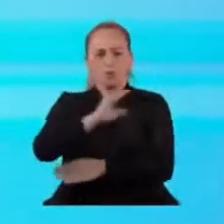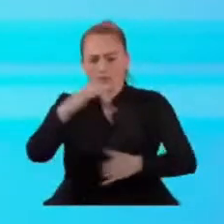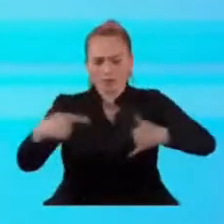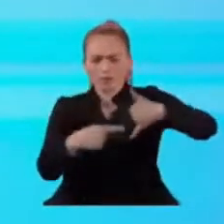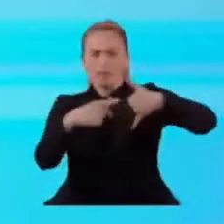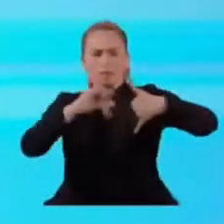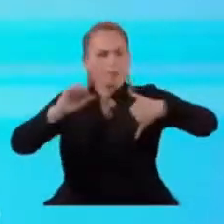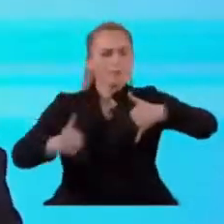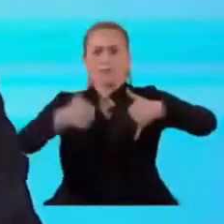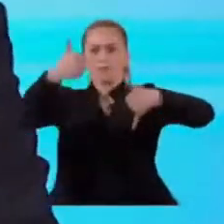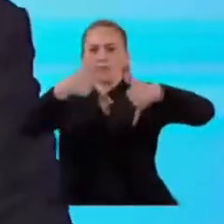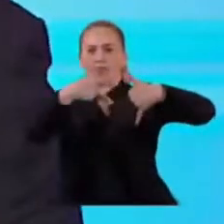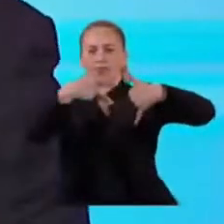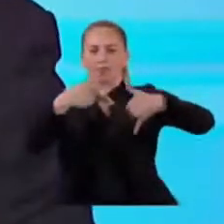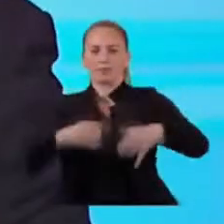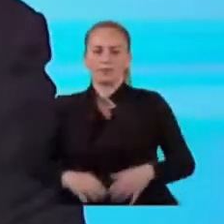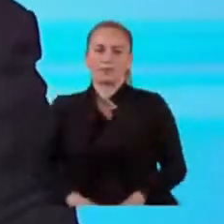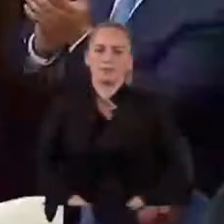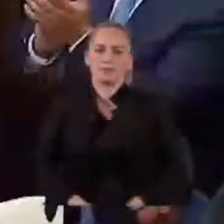Colombia.